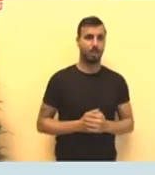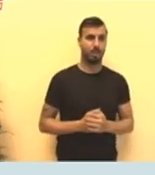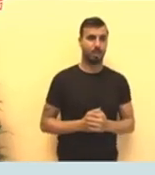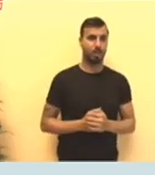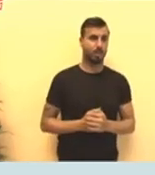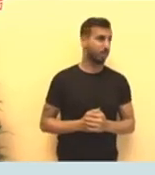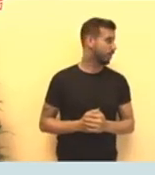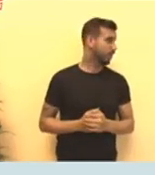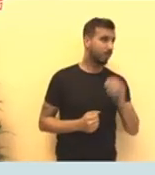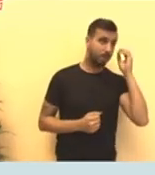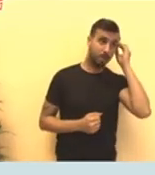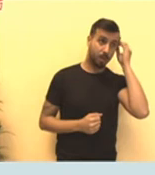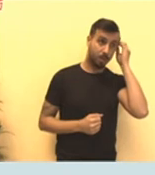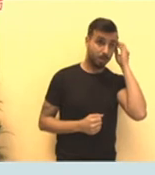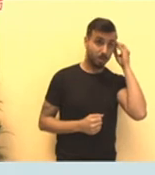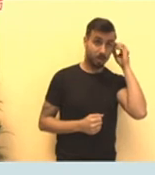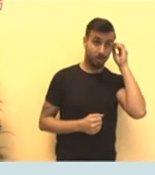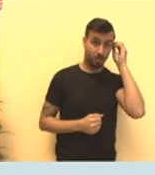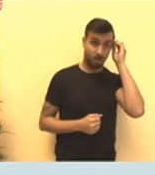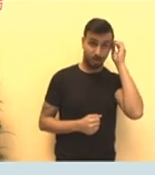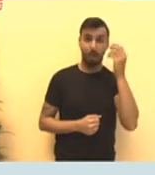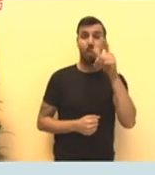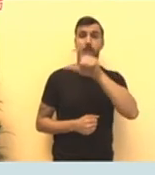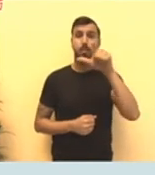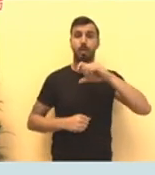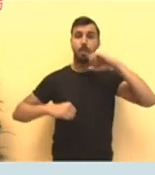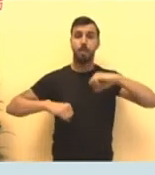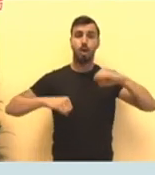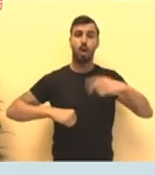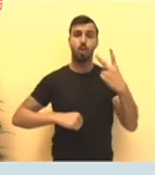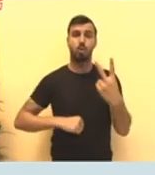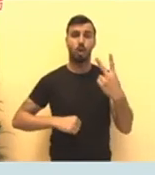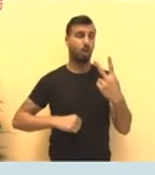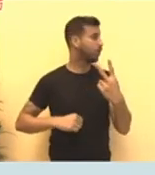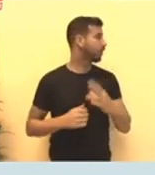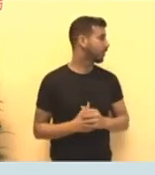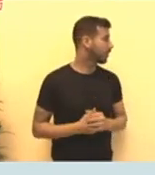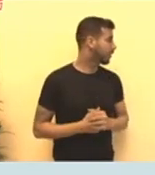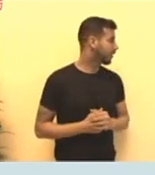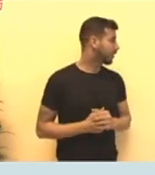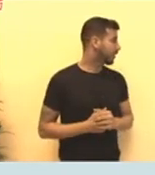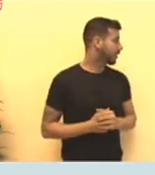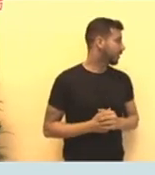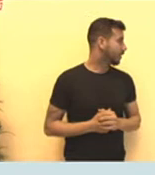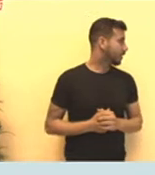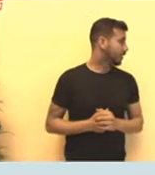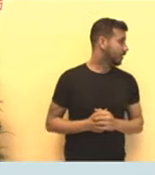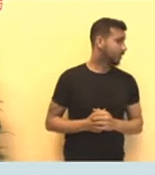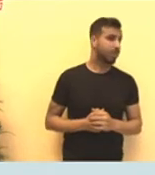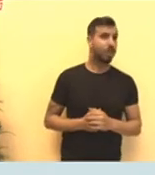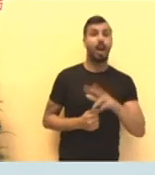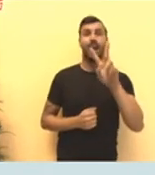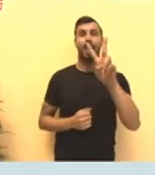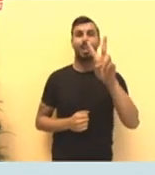Espera que Ari le está dando el micro a alguien. Son dos personas mayores. Dos personas mayores. Yo veo y